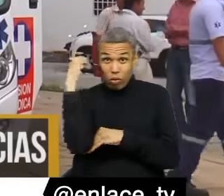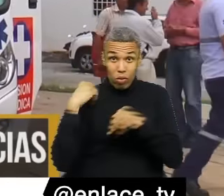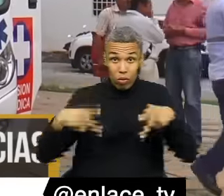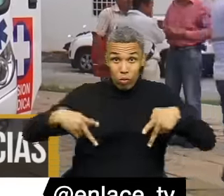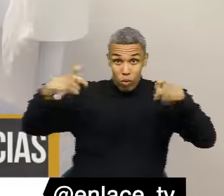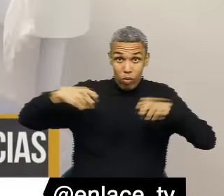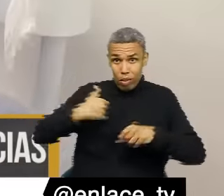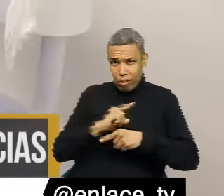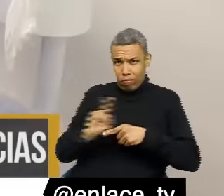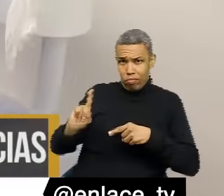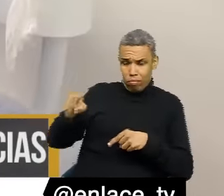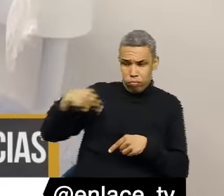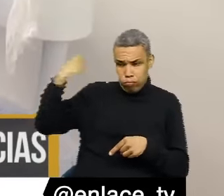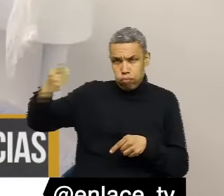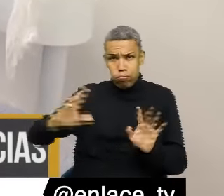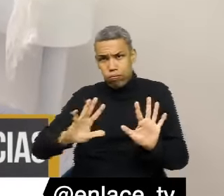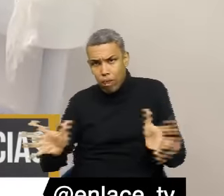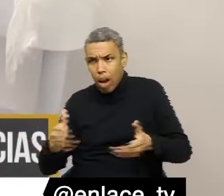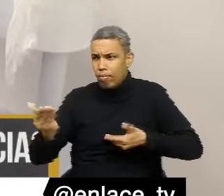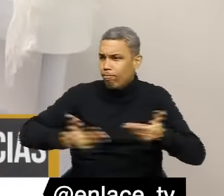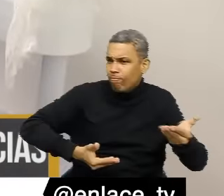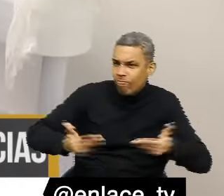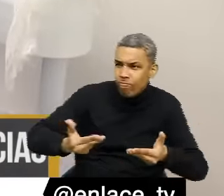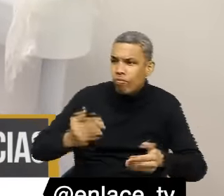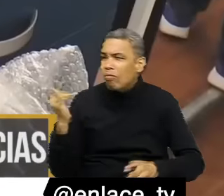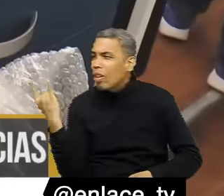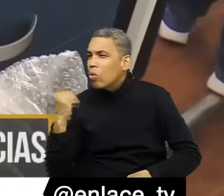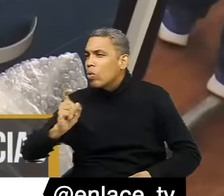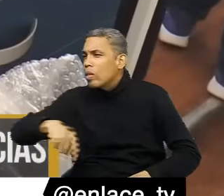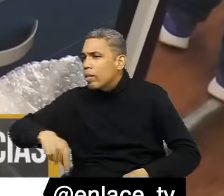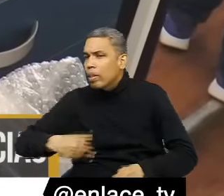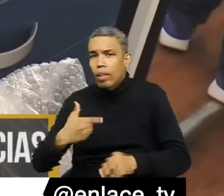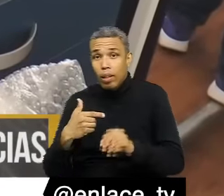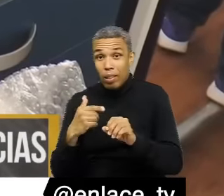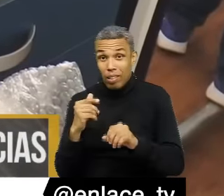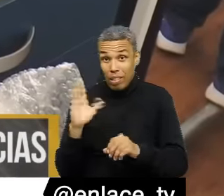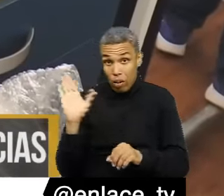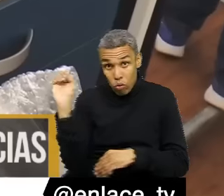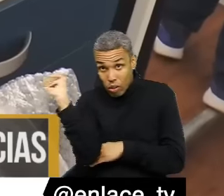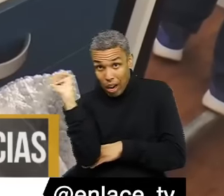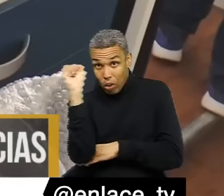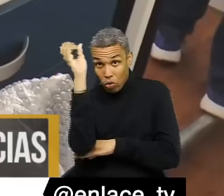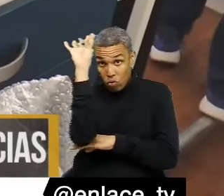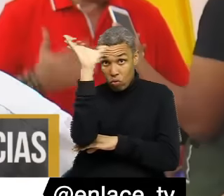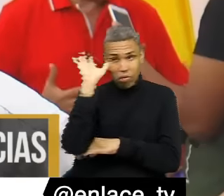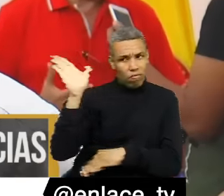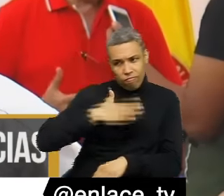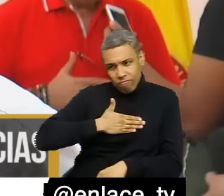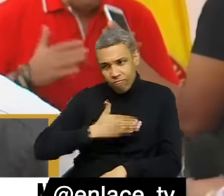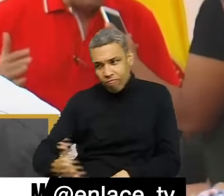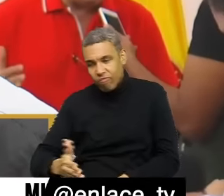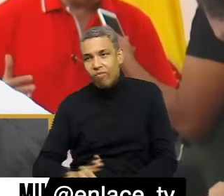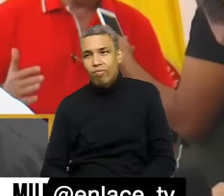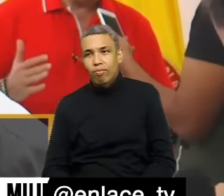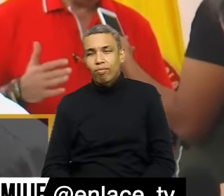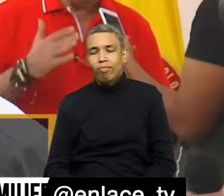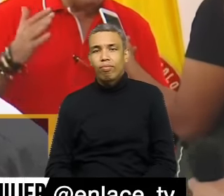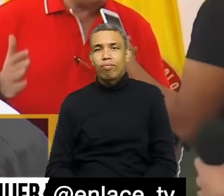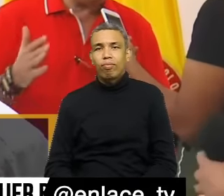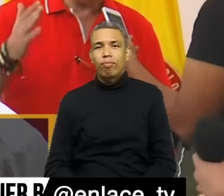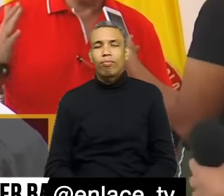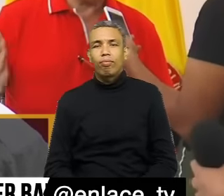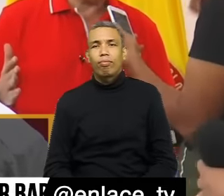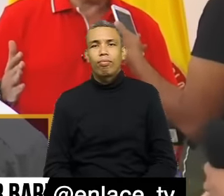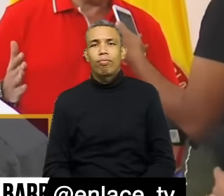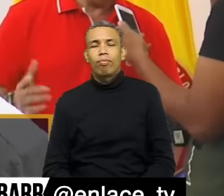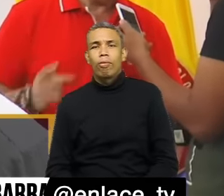estas 2 ambulancias y la unidad móvil hospitalaria que servirán para fortalecer el sector salud en el municipio. Quien ha estado muy,